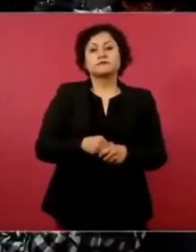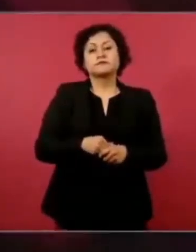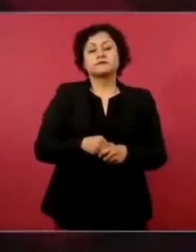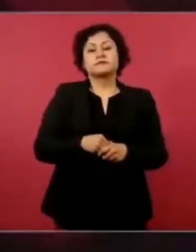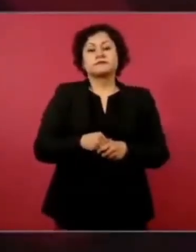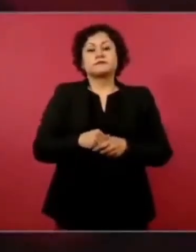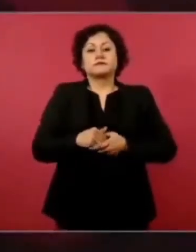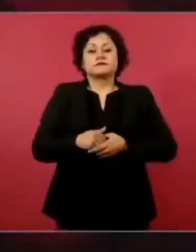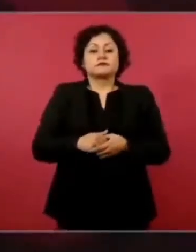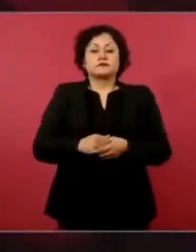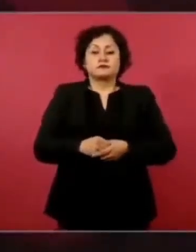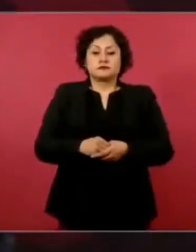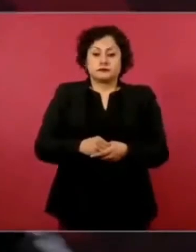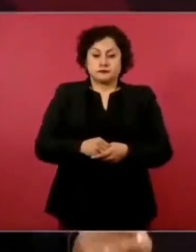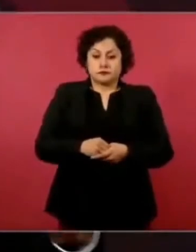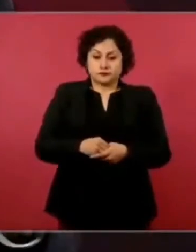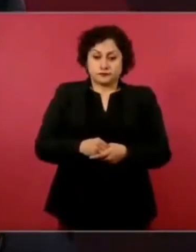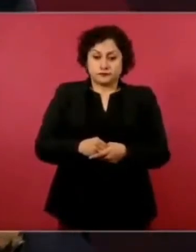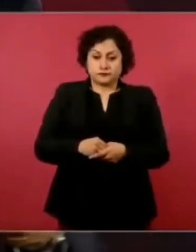a